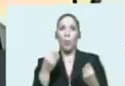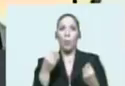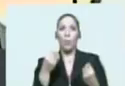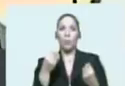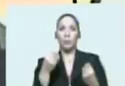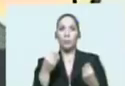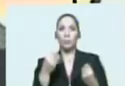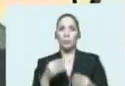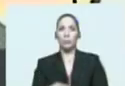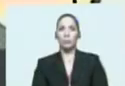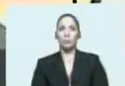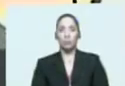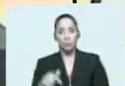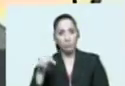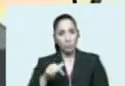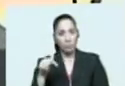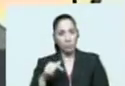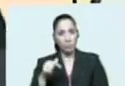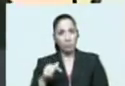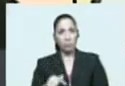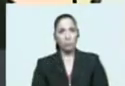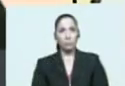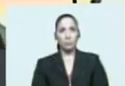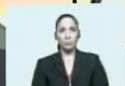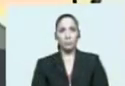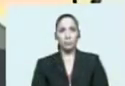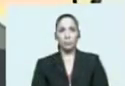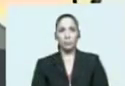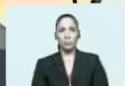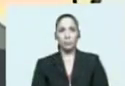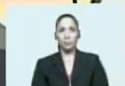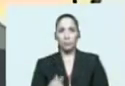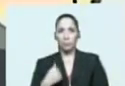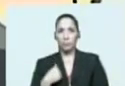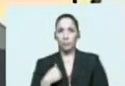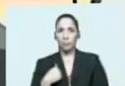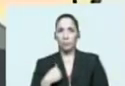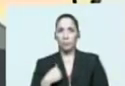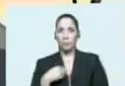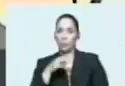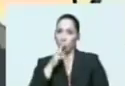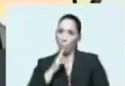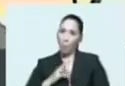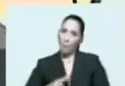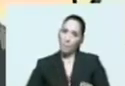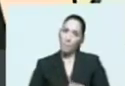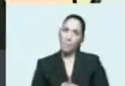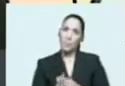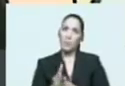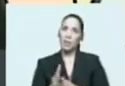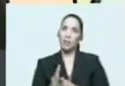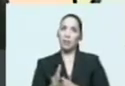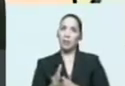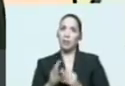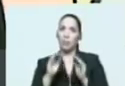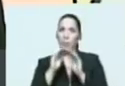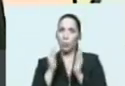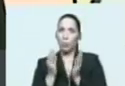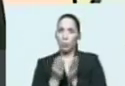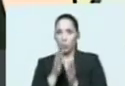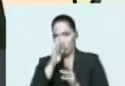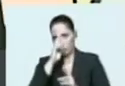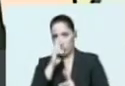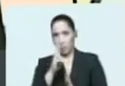hoy por hoy desde mi mente y humilde punto de vista los amamos los respeto